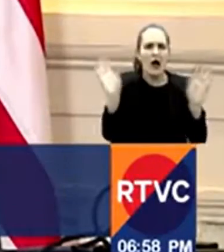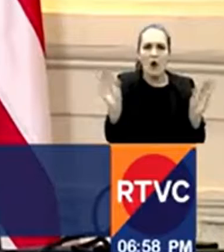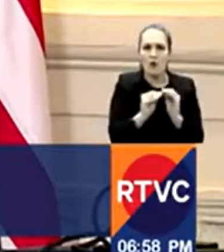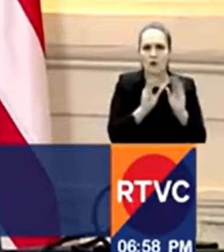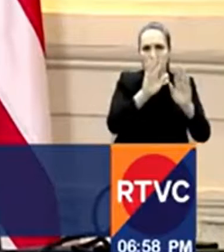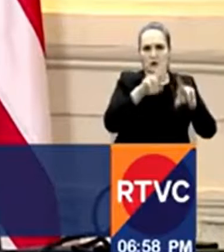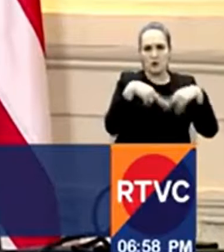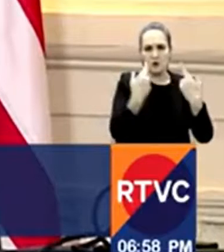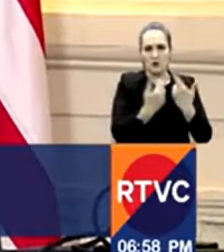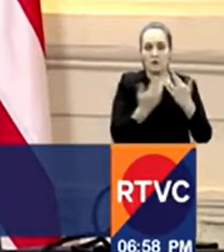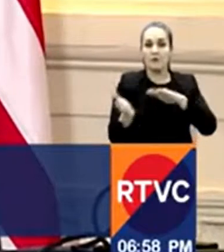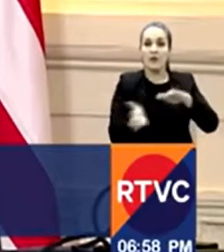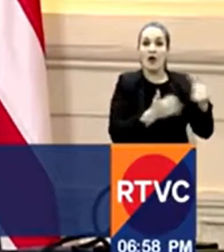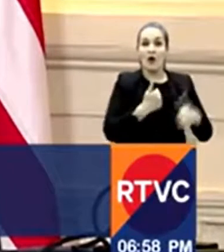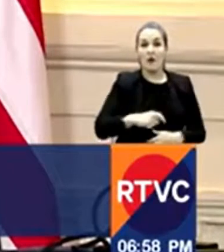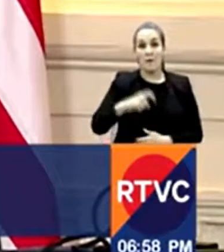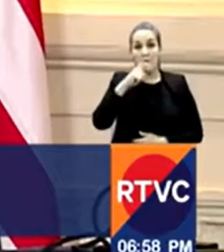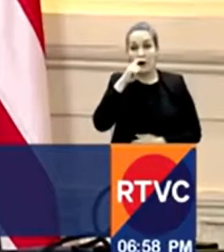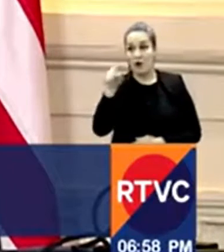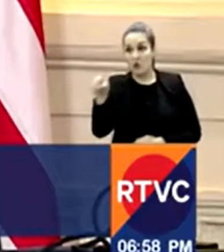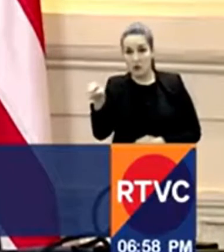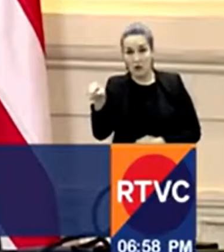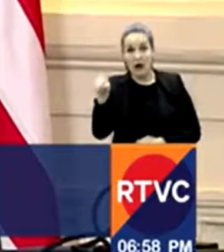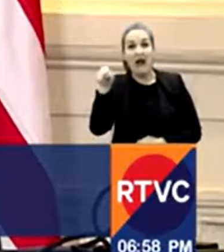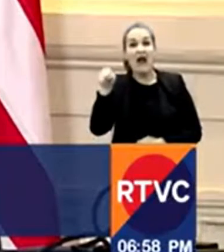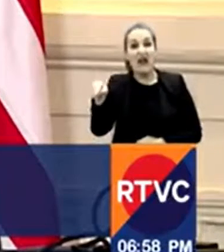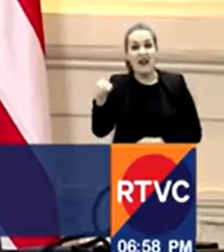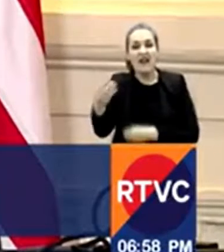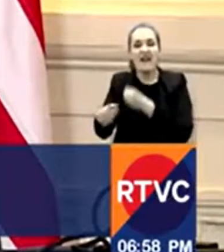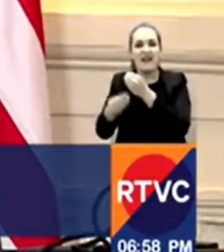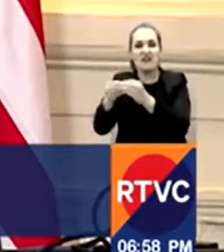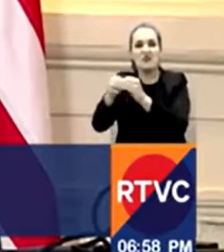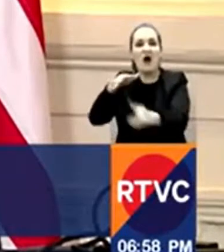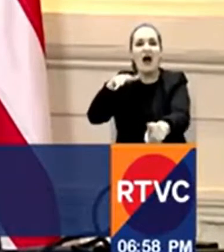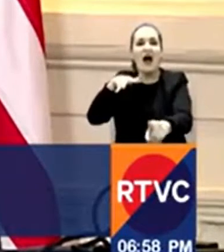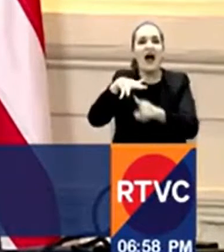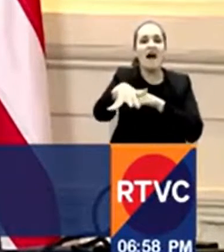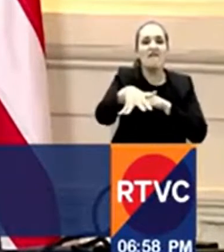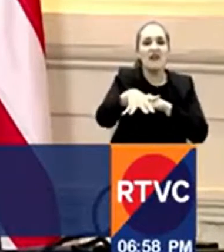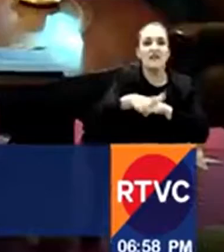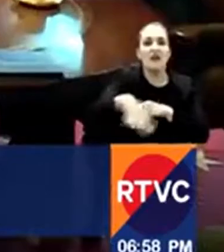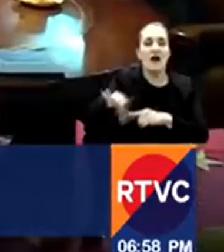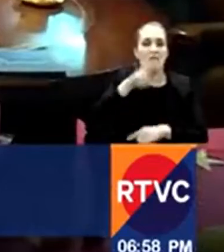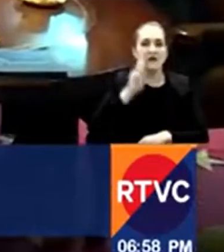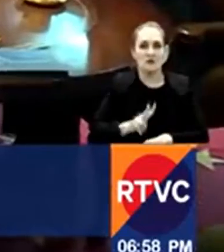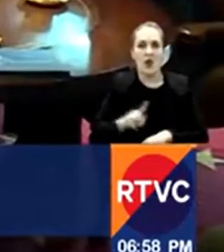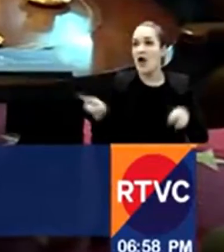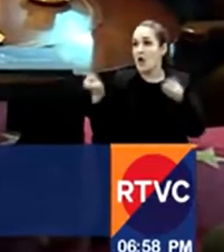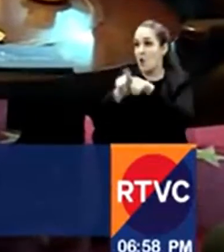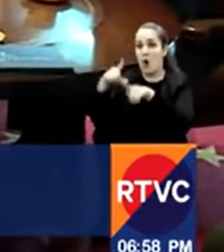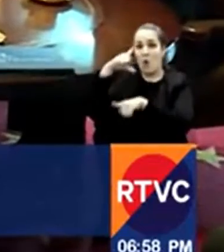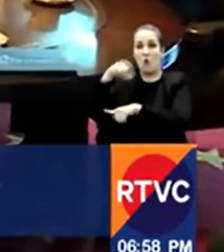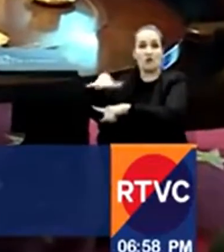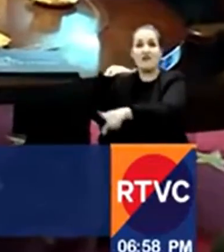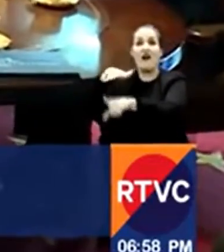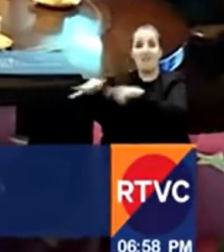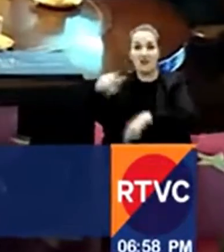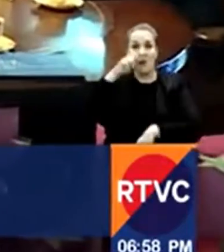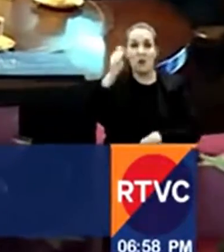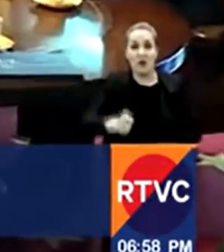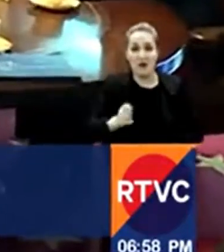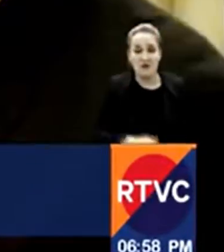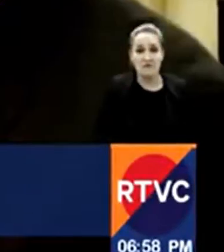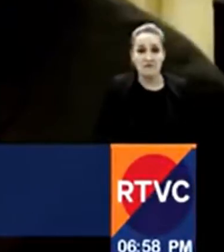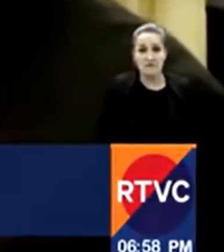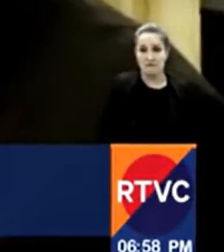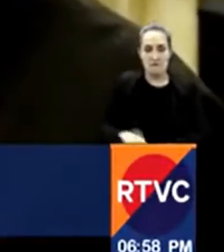le ha hecho al pueblo venezolano lo que Vladimir Putin le ha hecho al pueblo ucraniano. Así habló el presidente Duque de